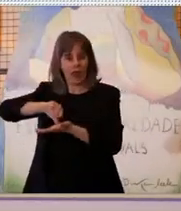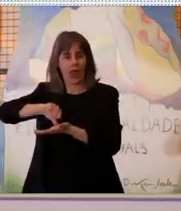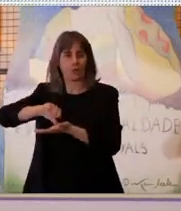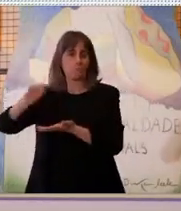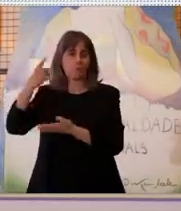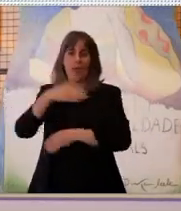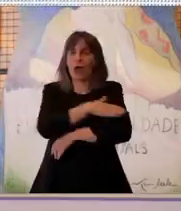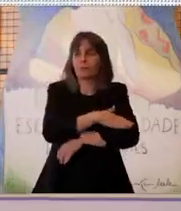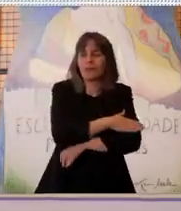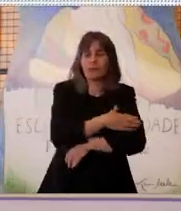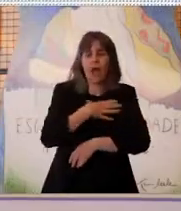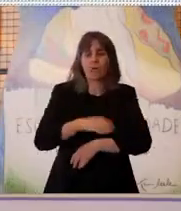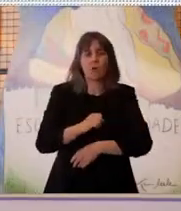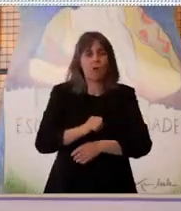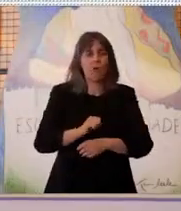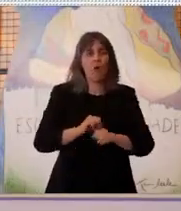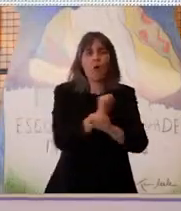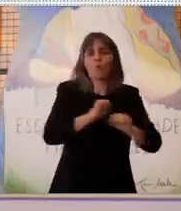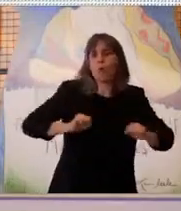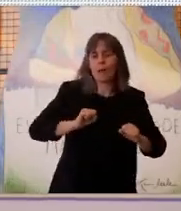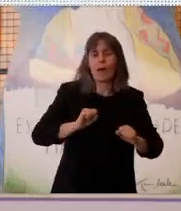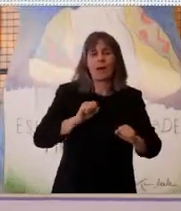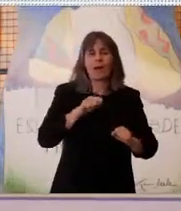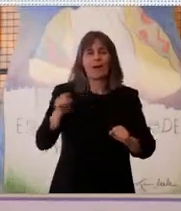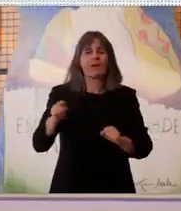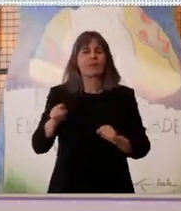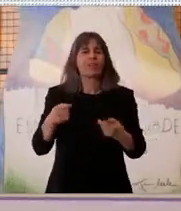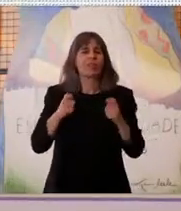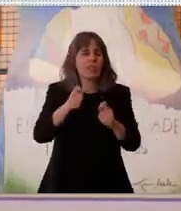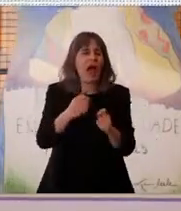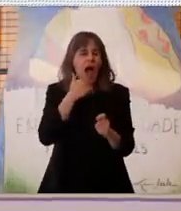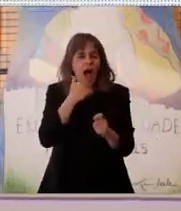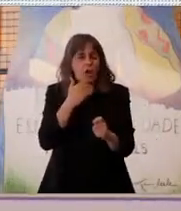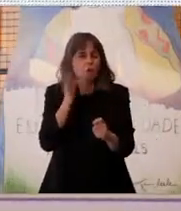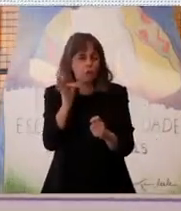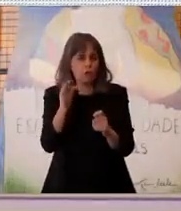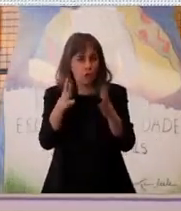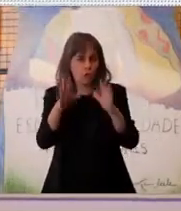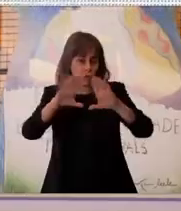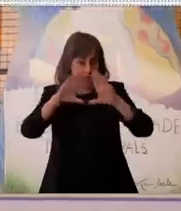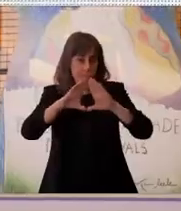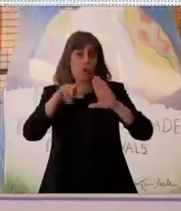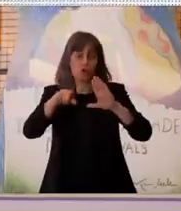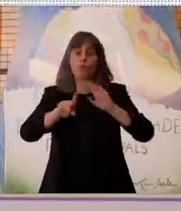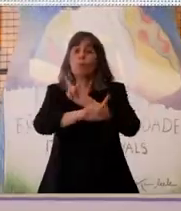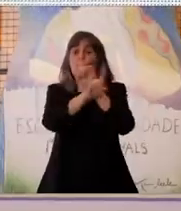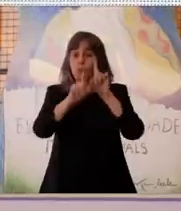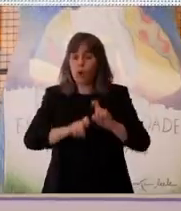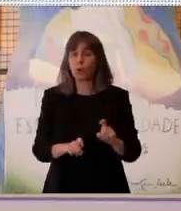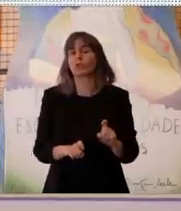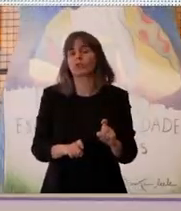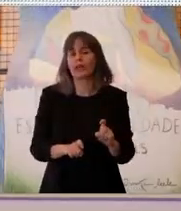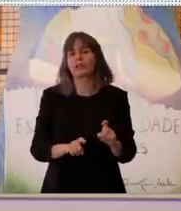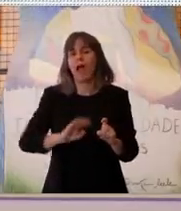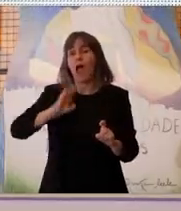ministra que pueda tirar una bomba atómica eso es esas son preguntas No no estoy dando la respuesta esas son preguntas que nos afectan